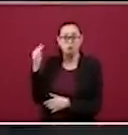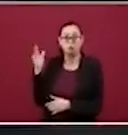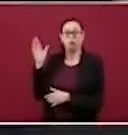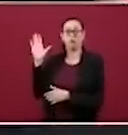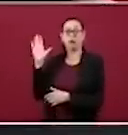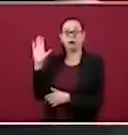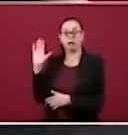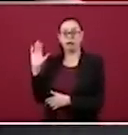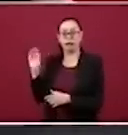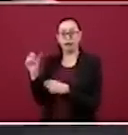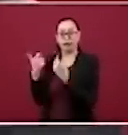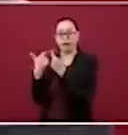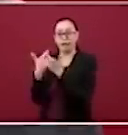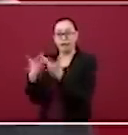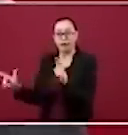el llamado grupo